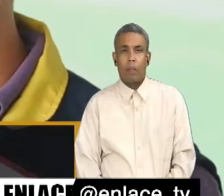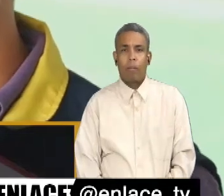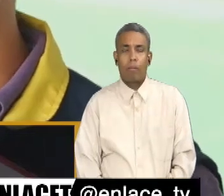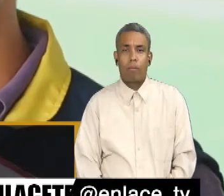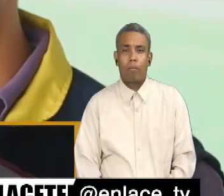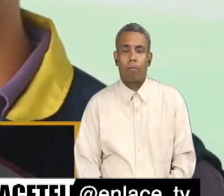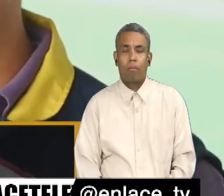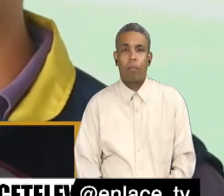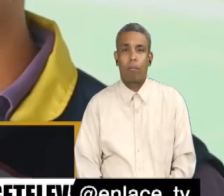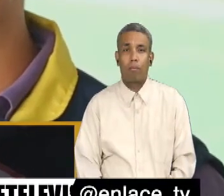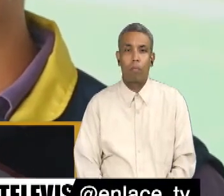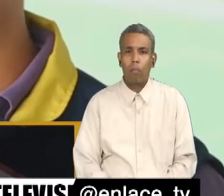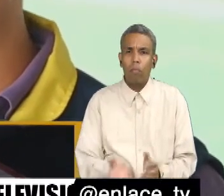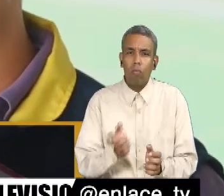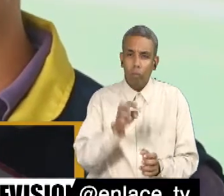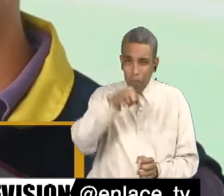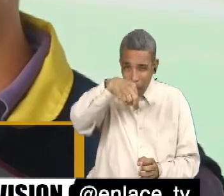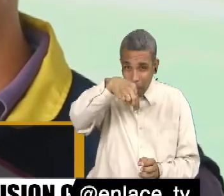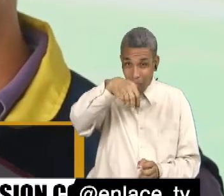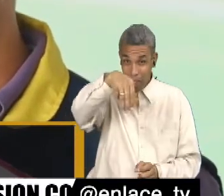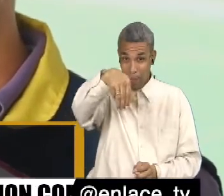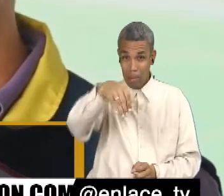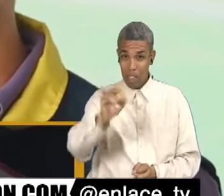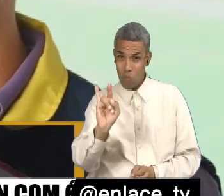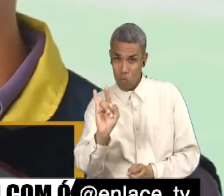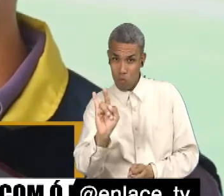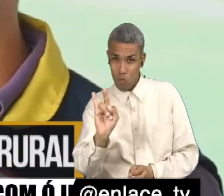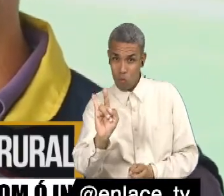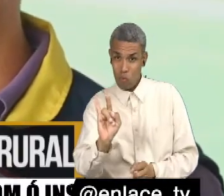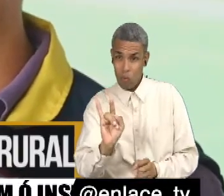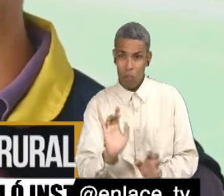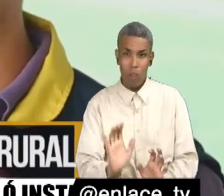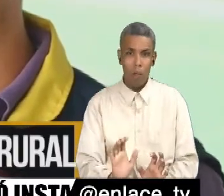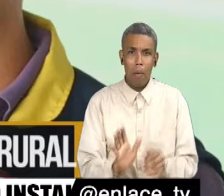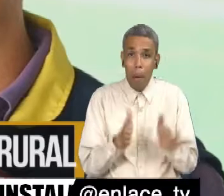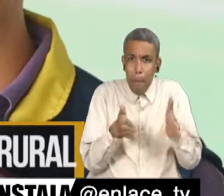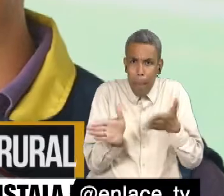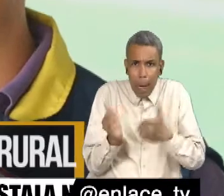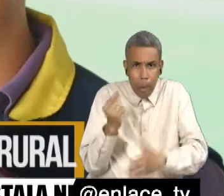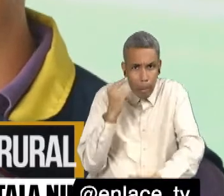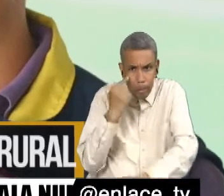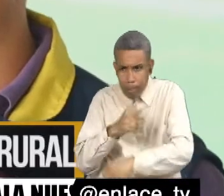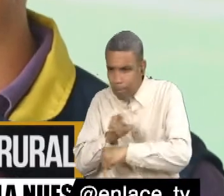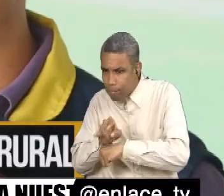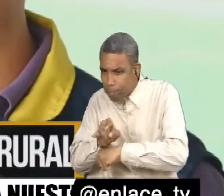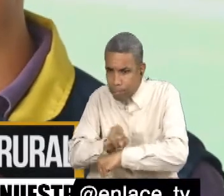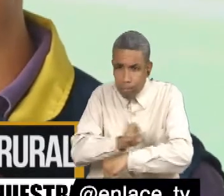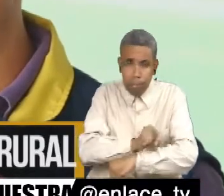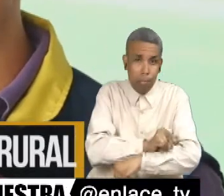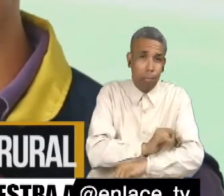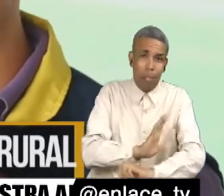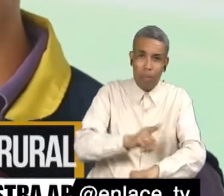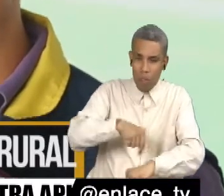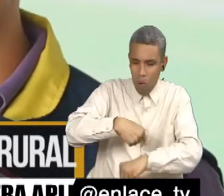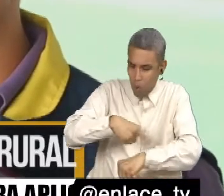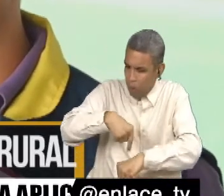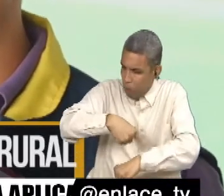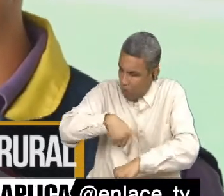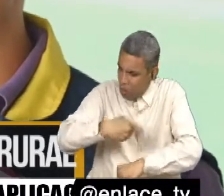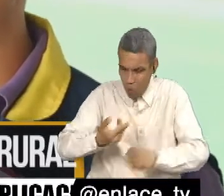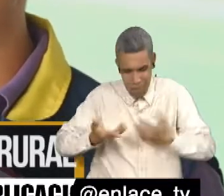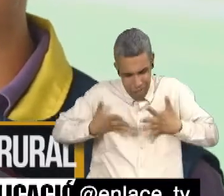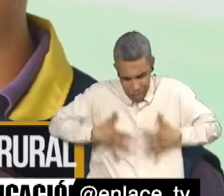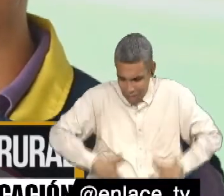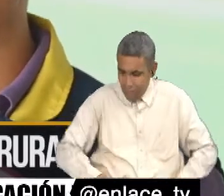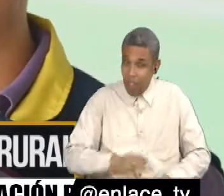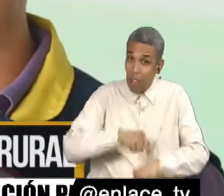nuestro PMU activo 24 horas nuevamente, que va a operar desde bomberos voluntarios. Y desde allí